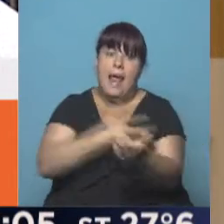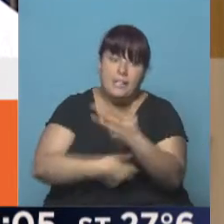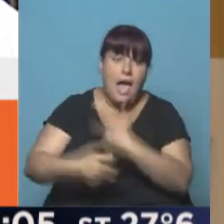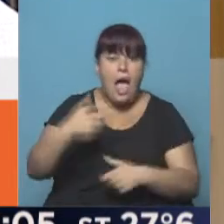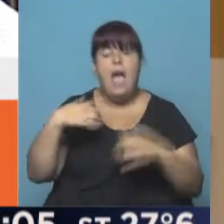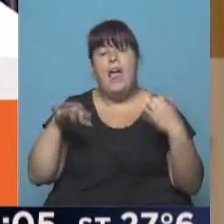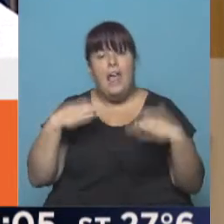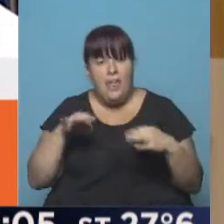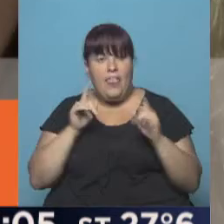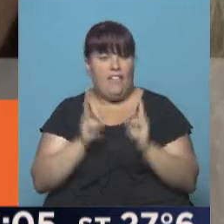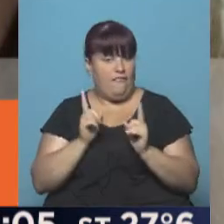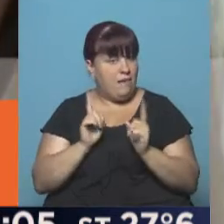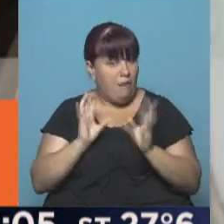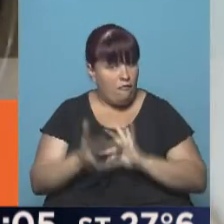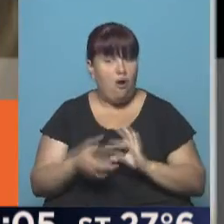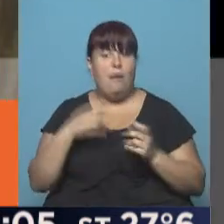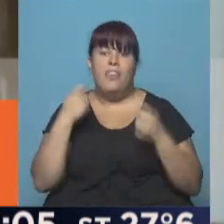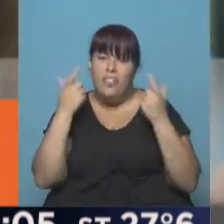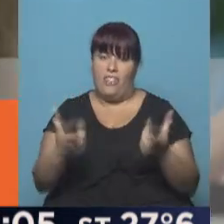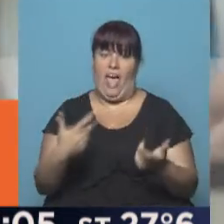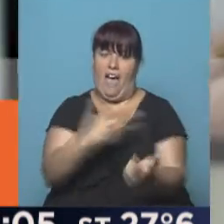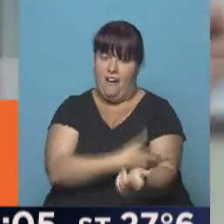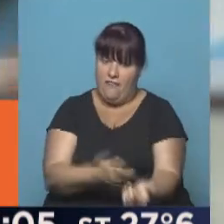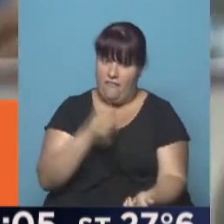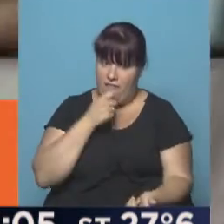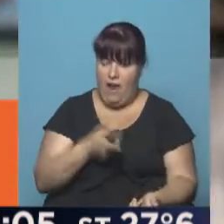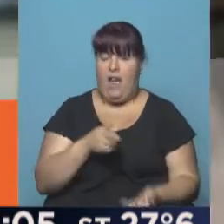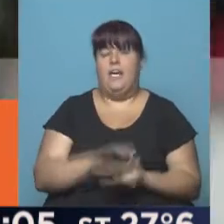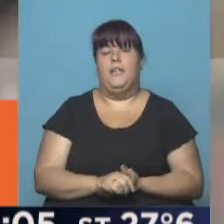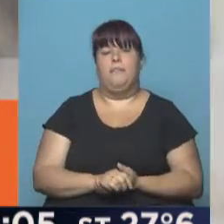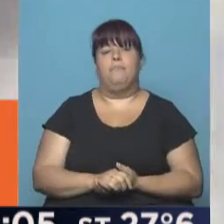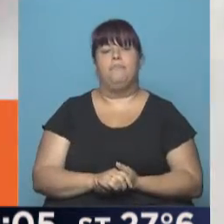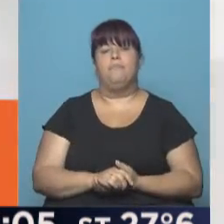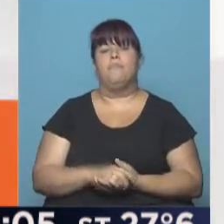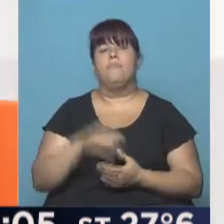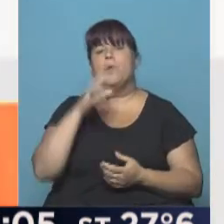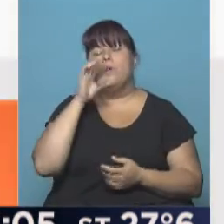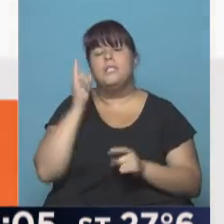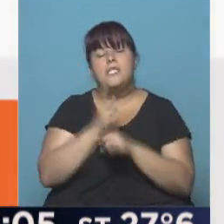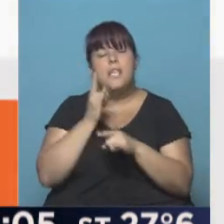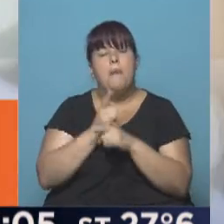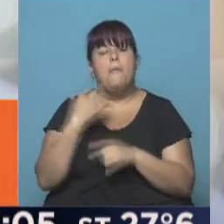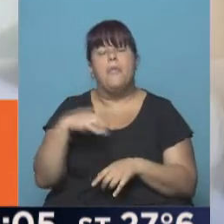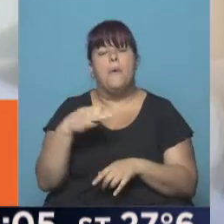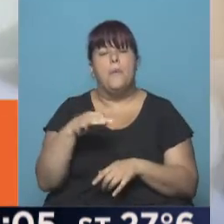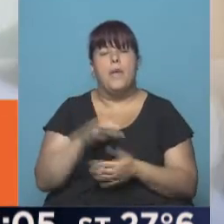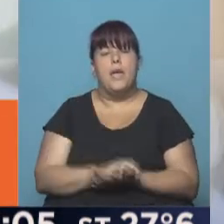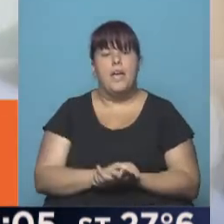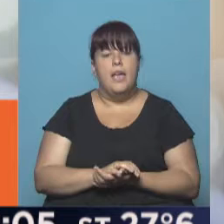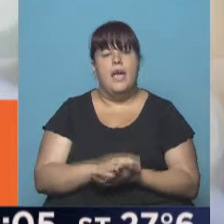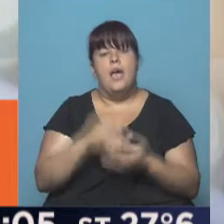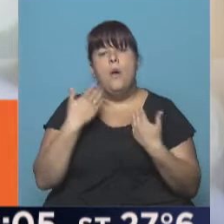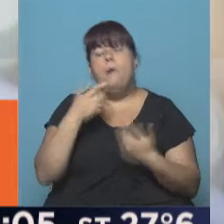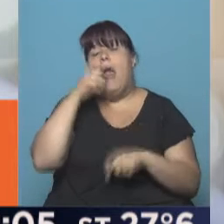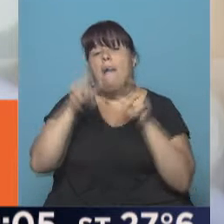que mantenerse, tenemos que facilitar el testeo, tenemos que, sin perder nunca la posibilidad de